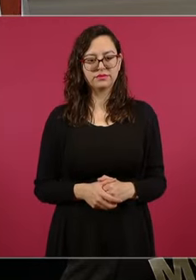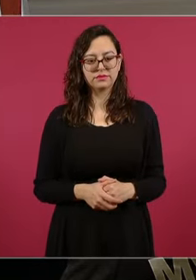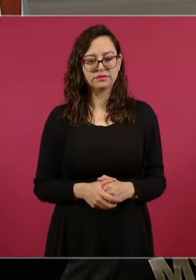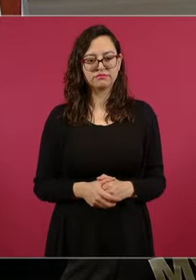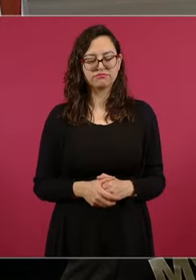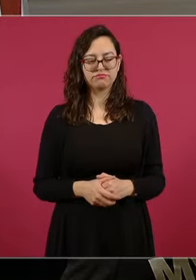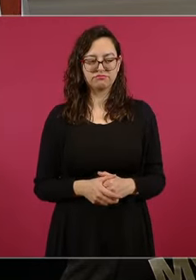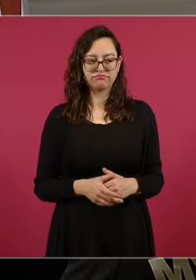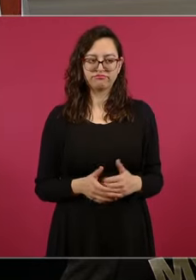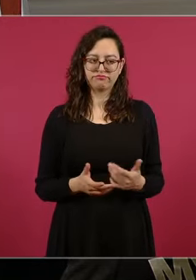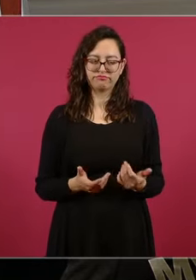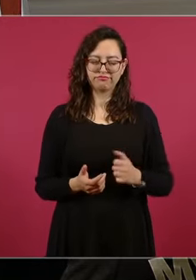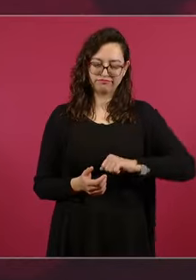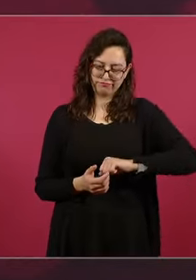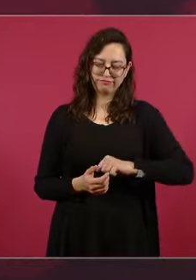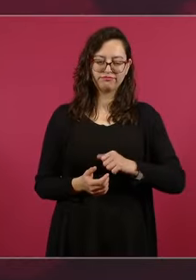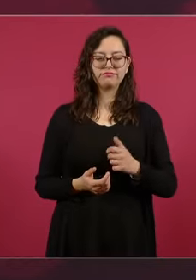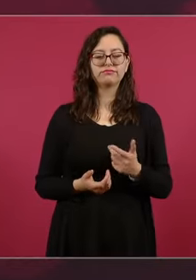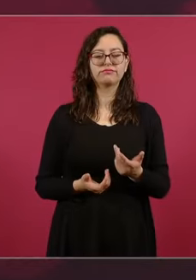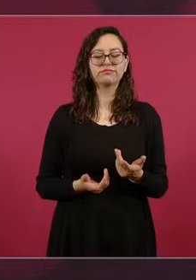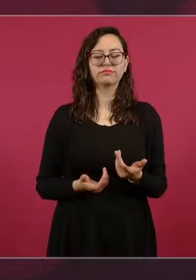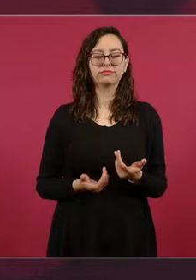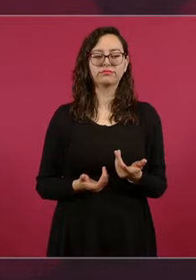¿por qué no